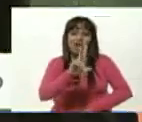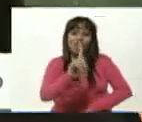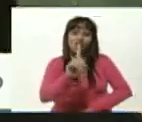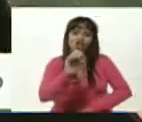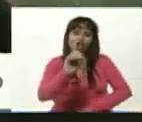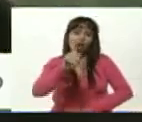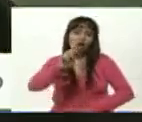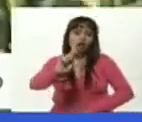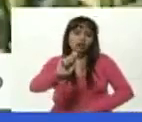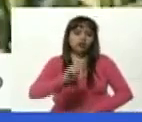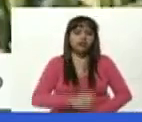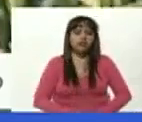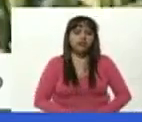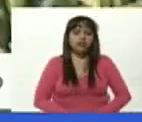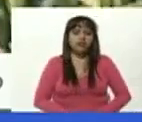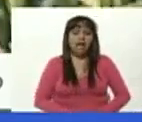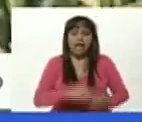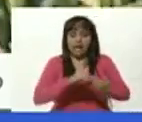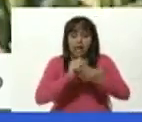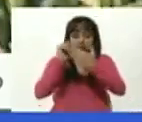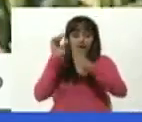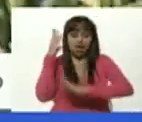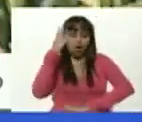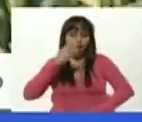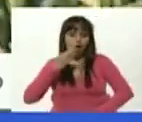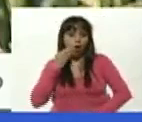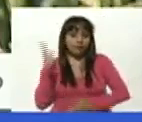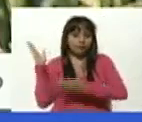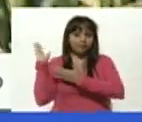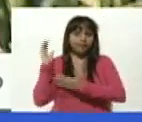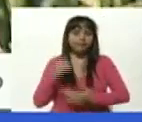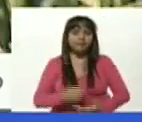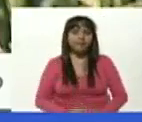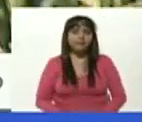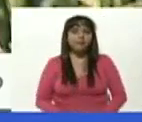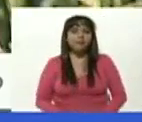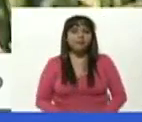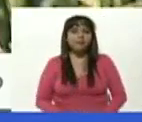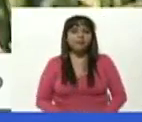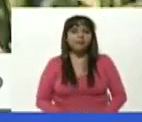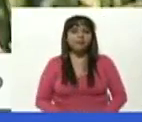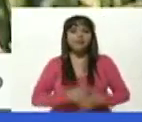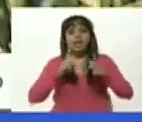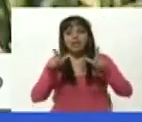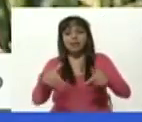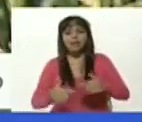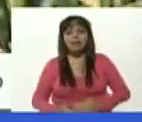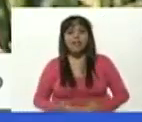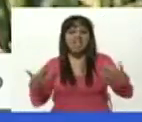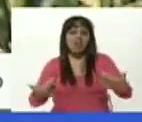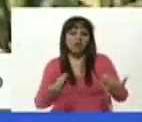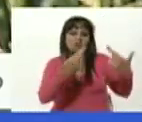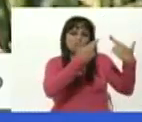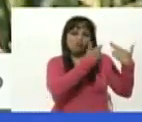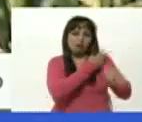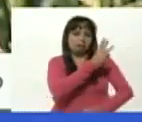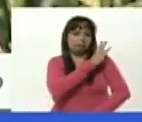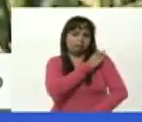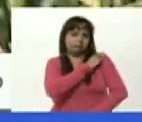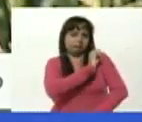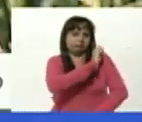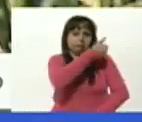Rafael Morales, joven líder, Rafael Morales. También está el comandante de la región